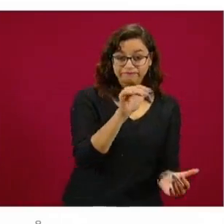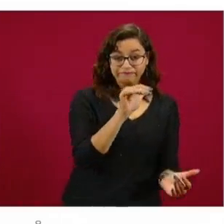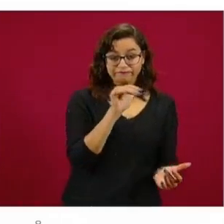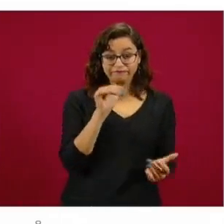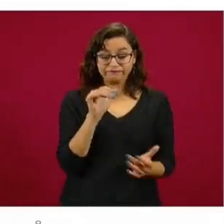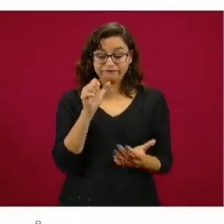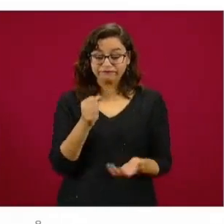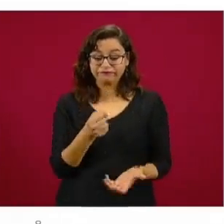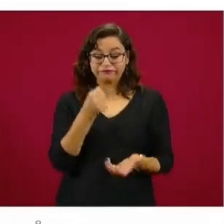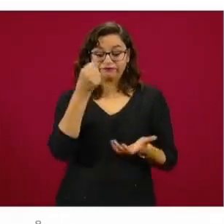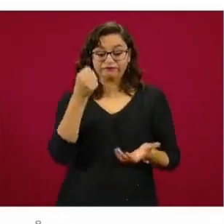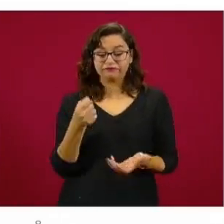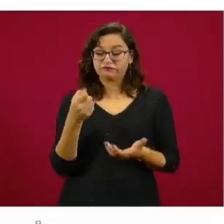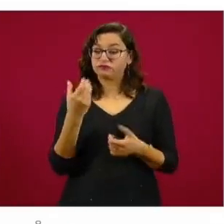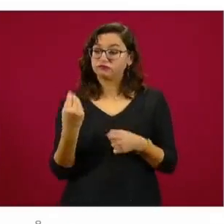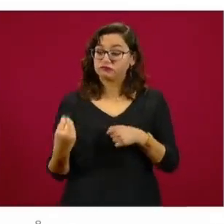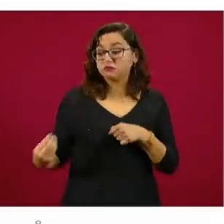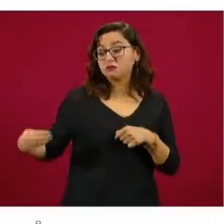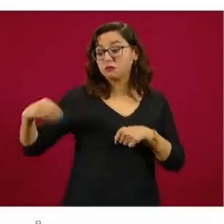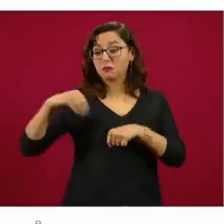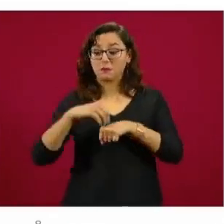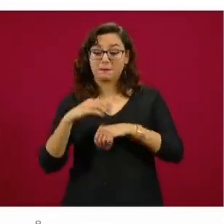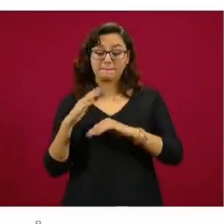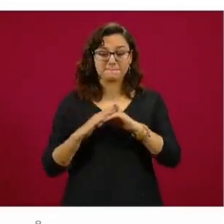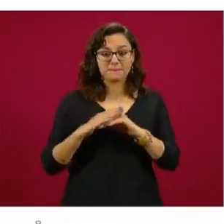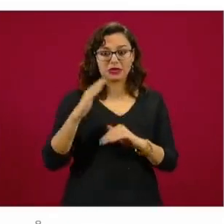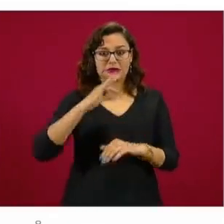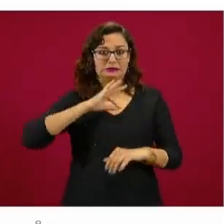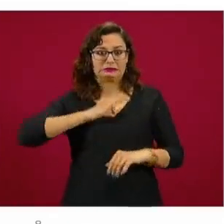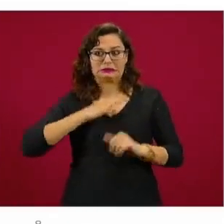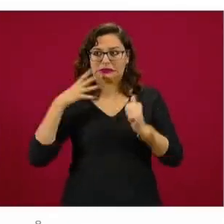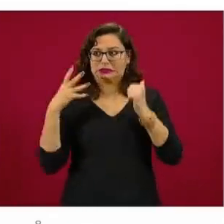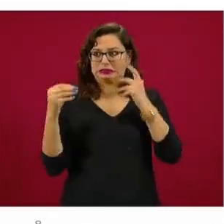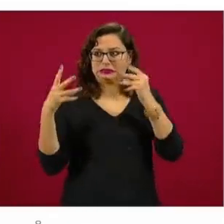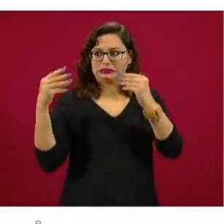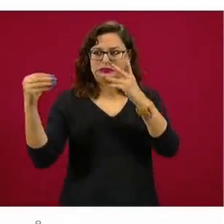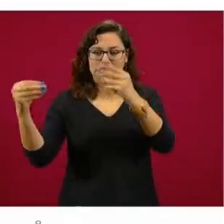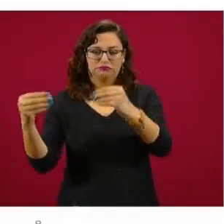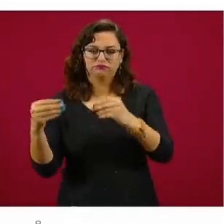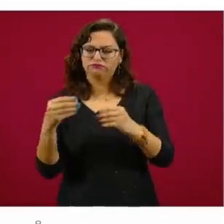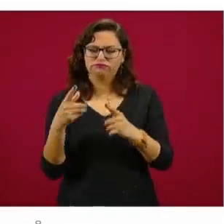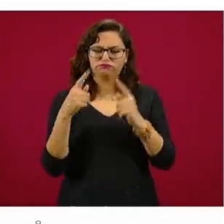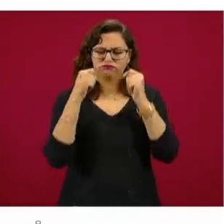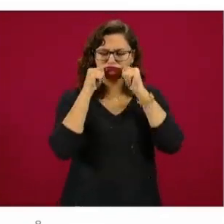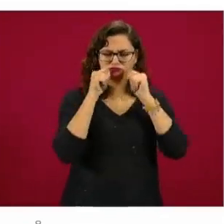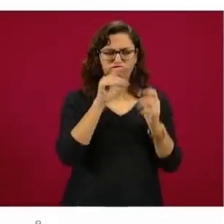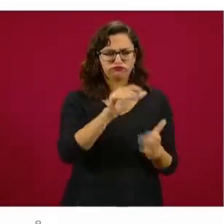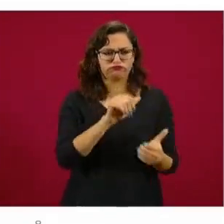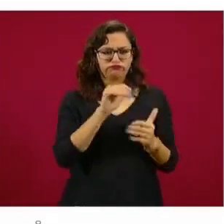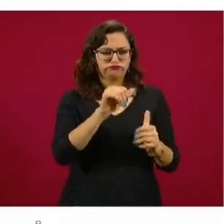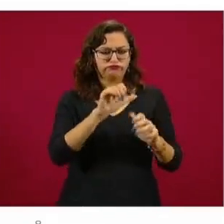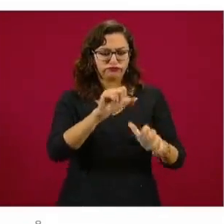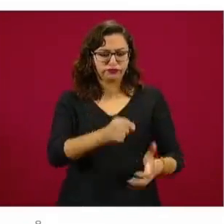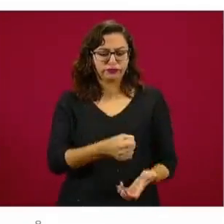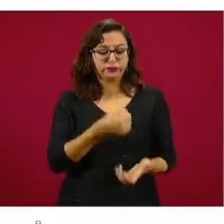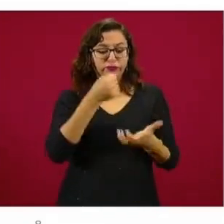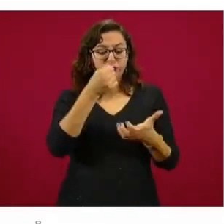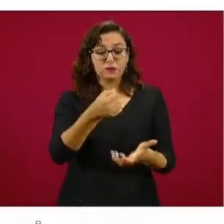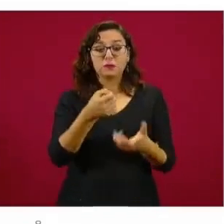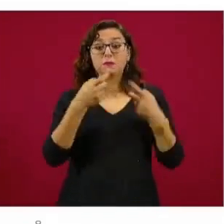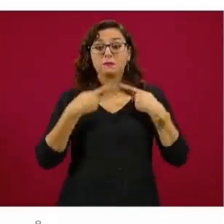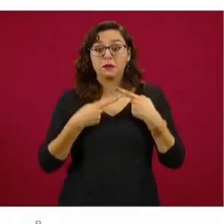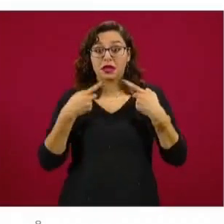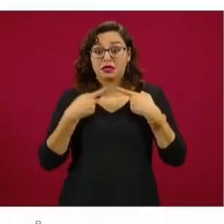ingresos adicionales que compensaron la disminución por la pandemia se debe a toda la responsabilidad social que